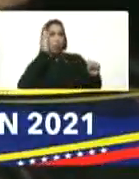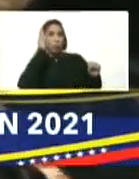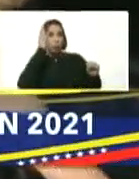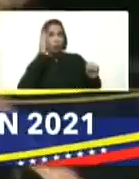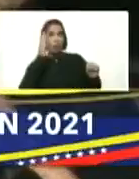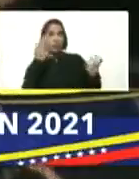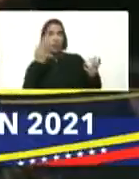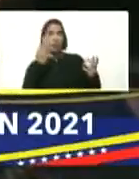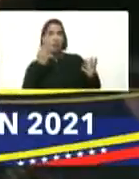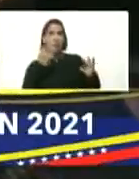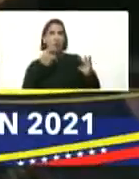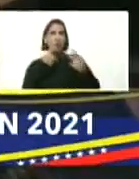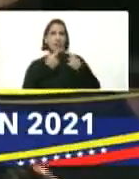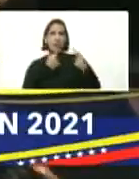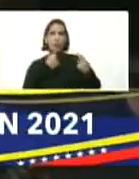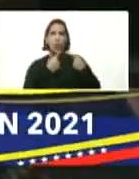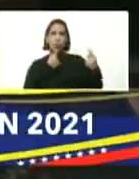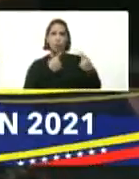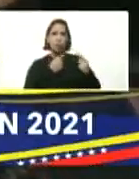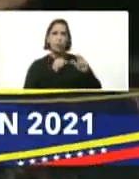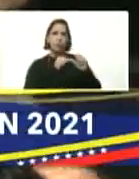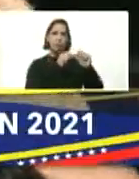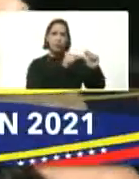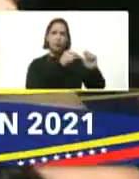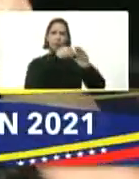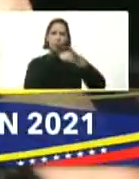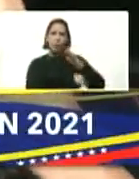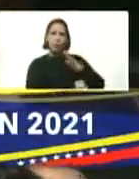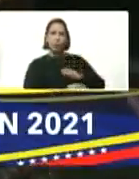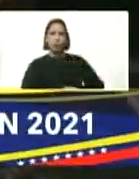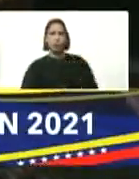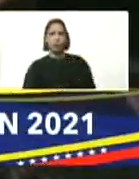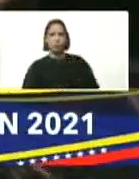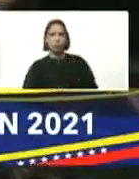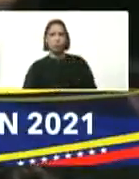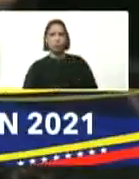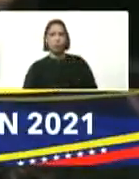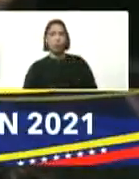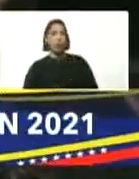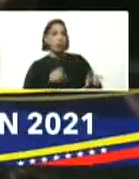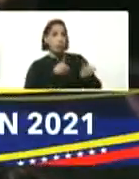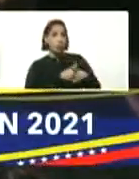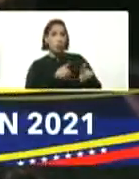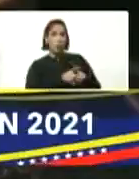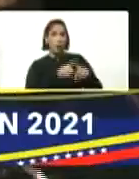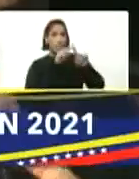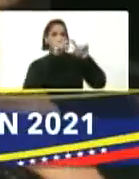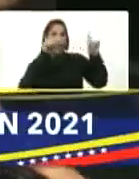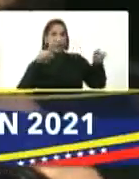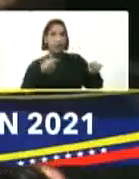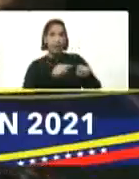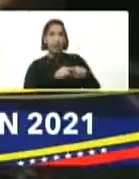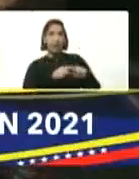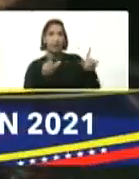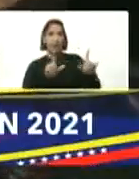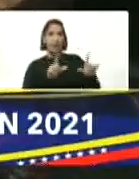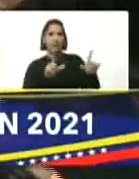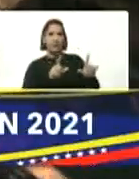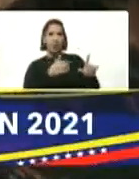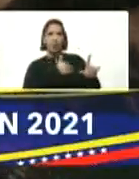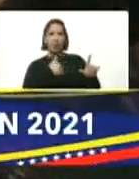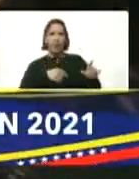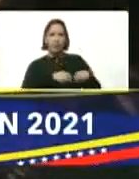un discurso permanente, un discurso profundo. Así como nos fragmentan la pantalla de la televisión, nos quieren